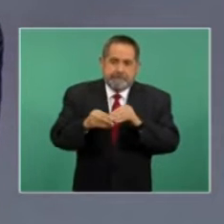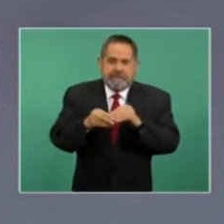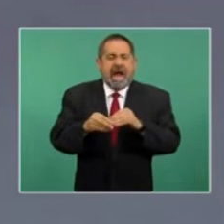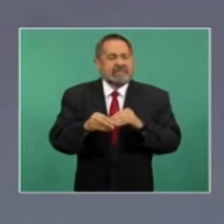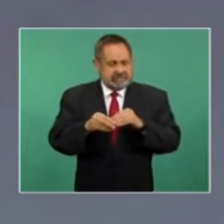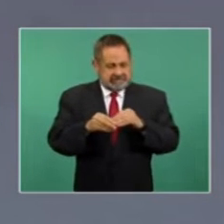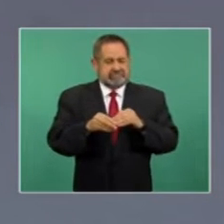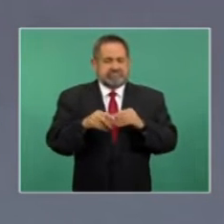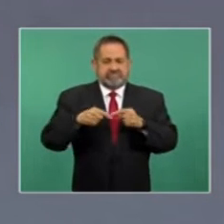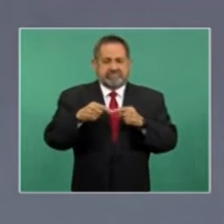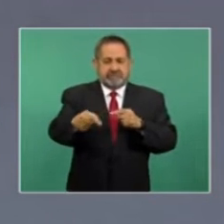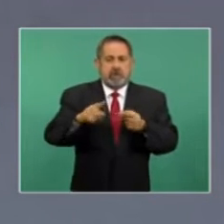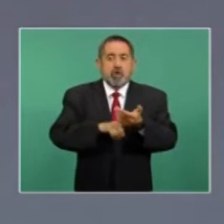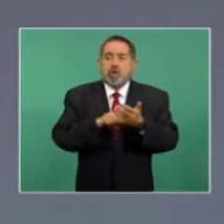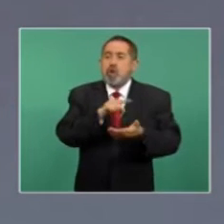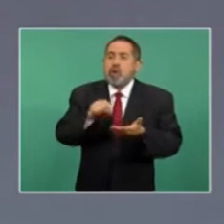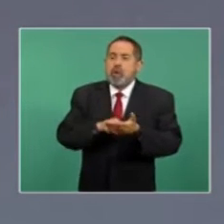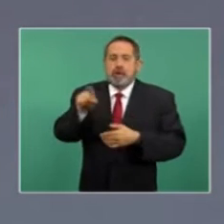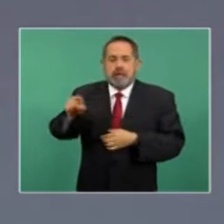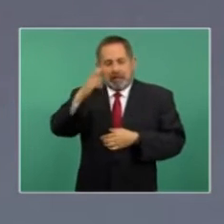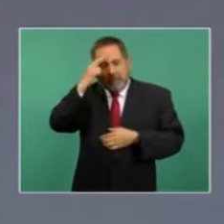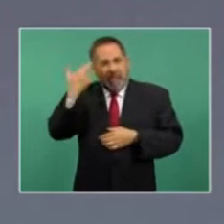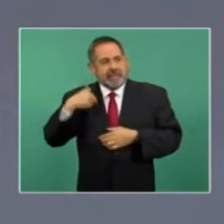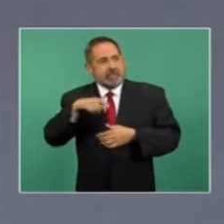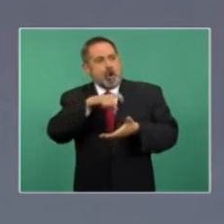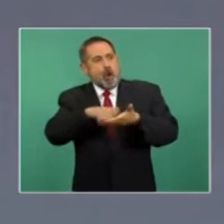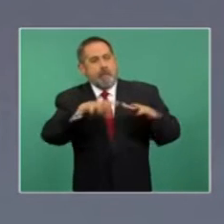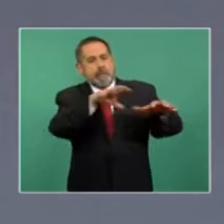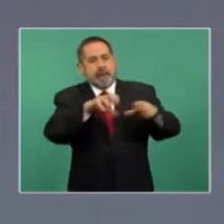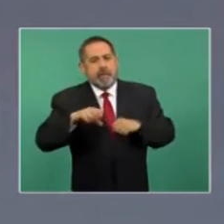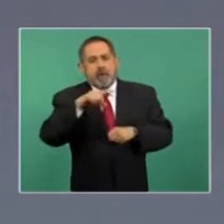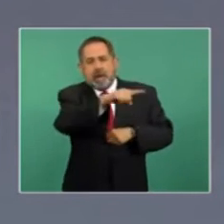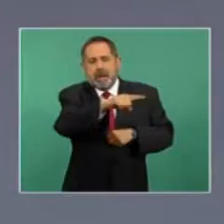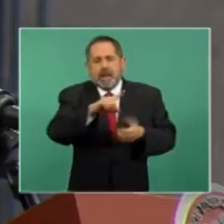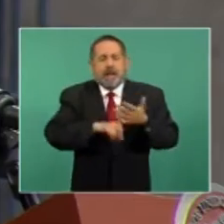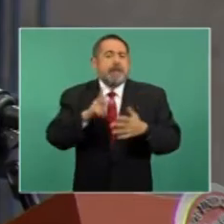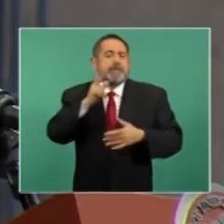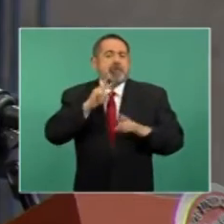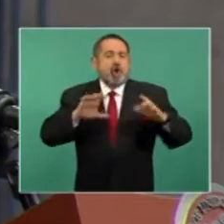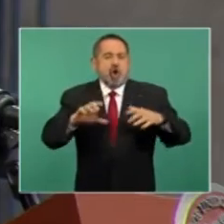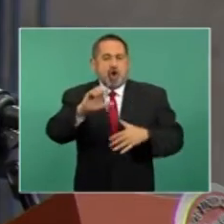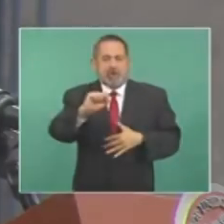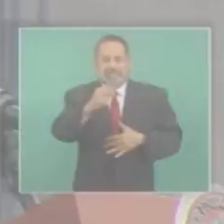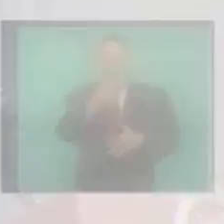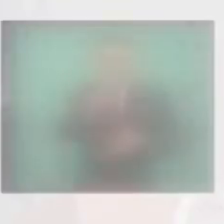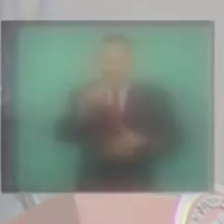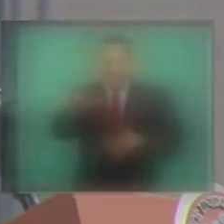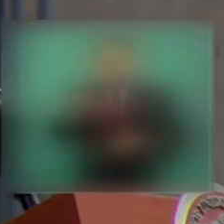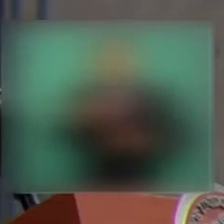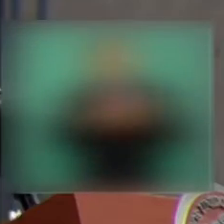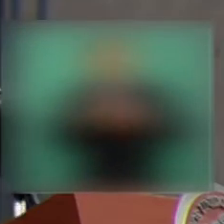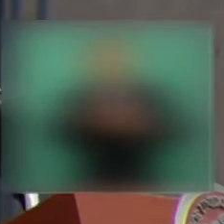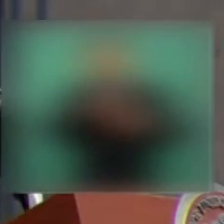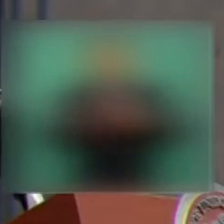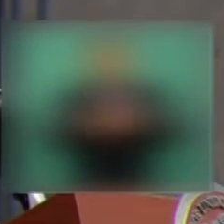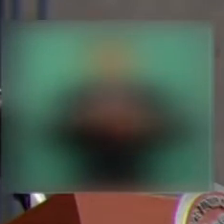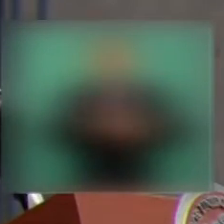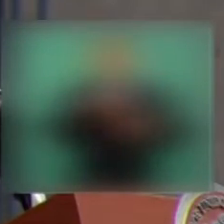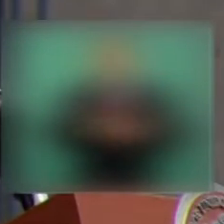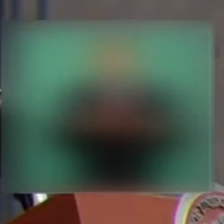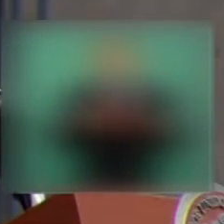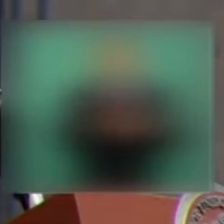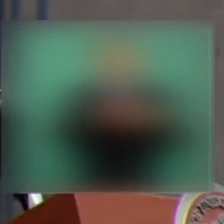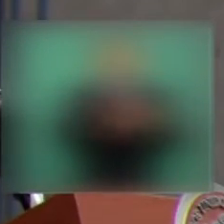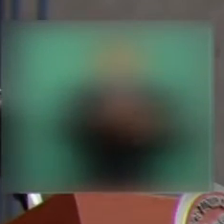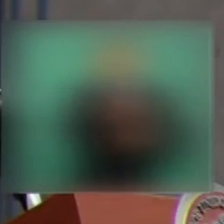adicionales en la refinería que compramos a la empresa petrolera Shell. Igualmente, López Obrador